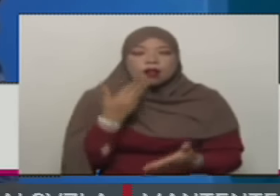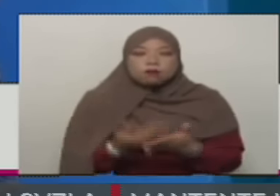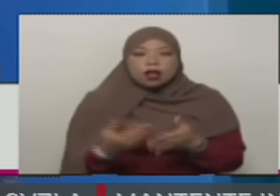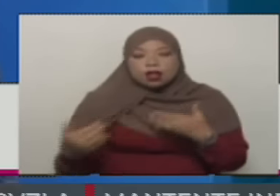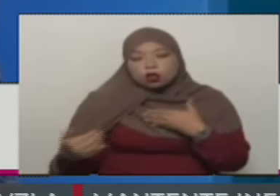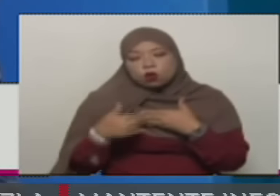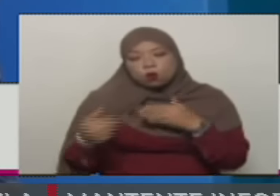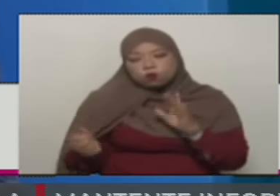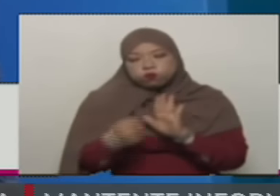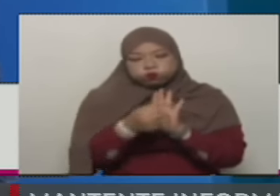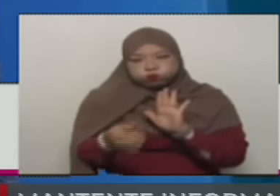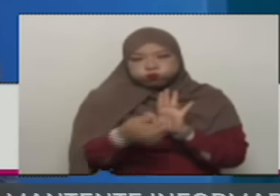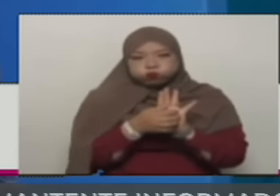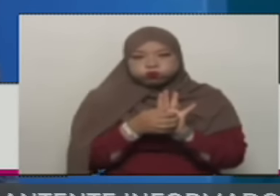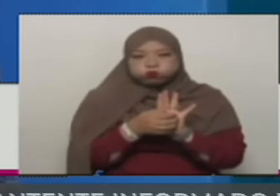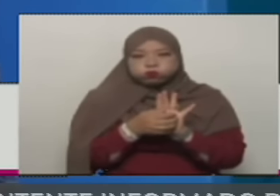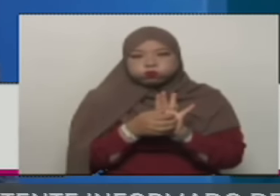contra ellos.